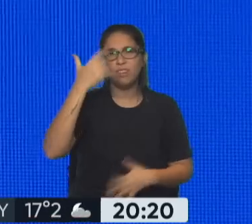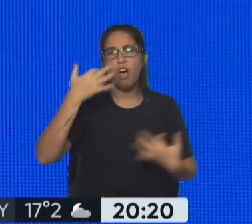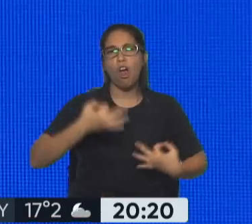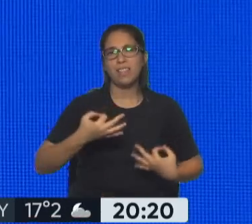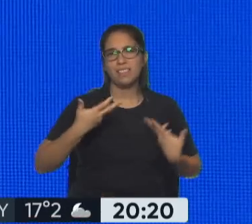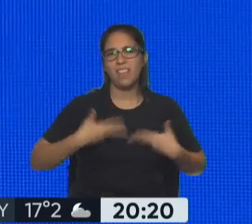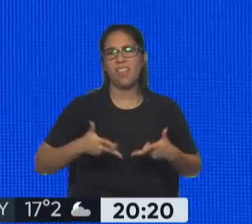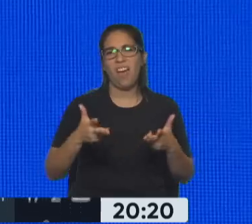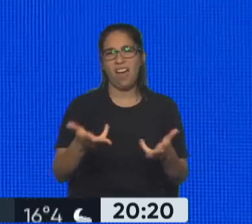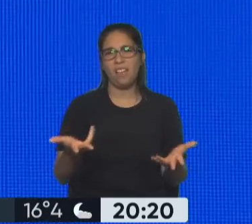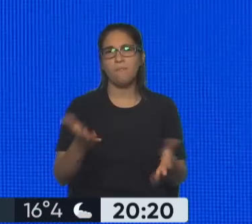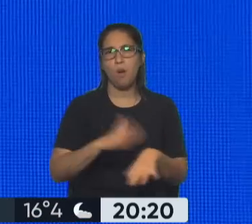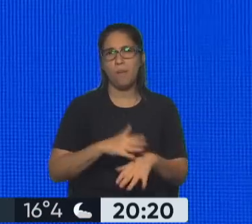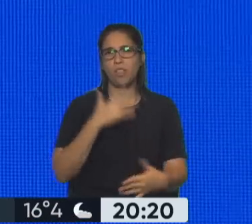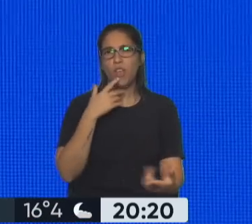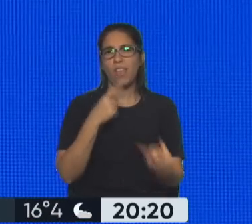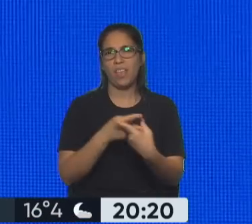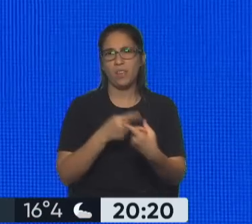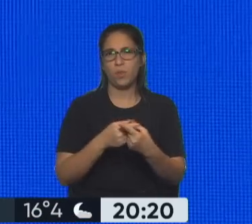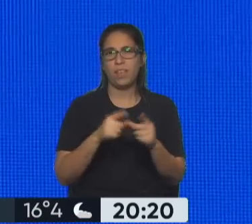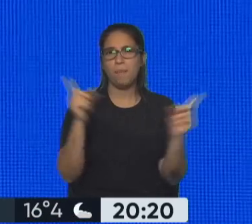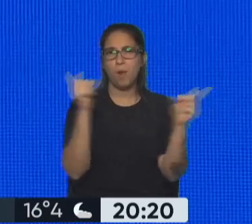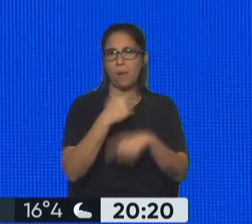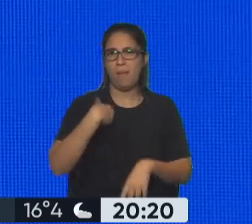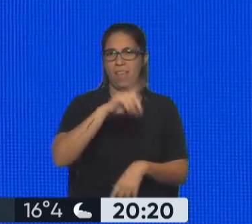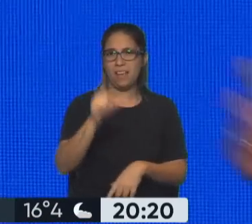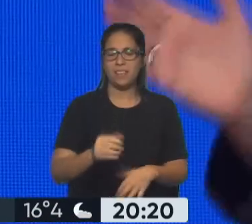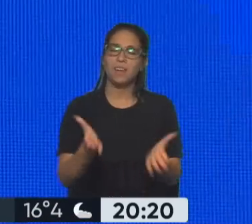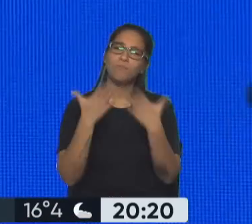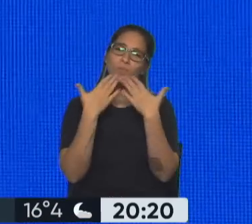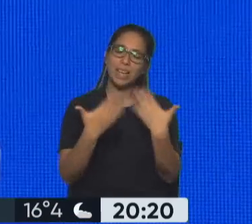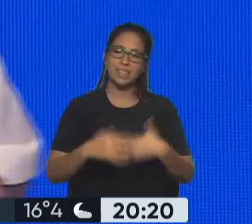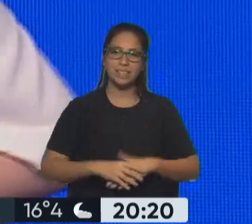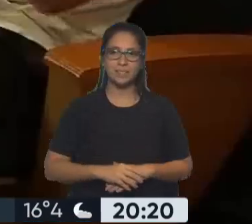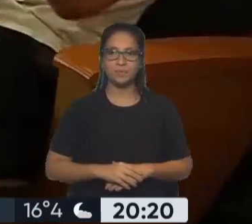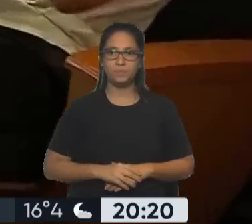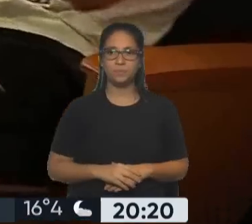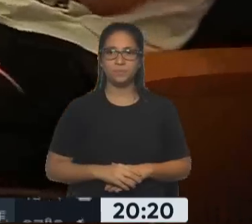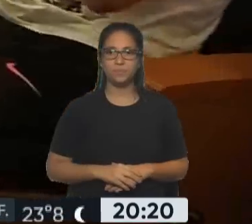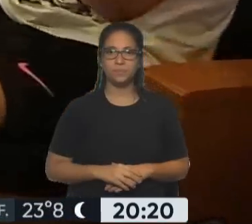todas a la hora de discutir los problemas de los argentinos y las argentinas. Muchas gracias.